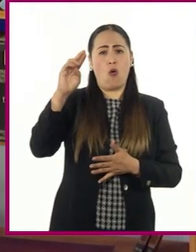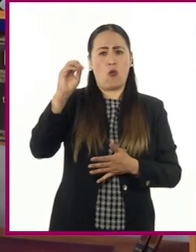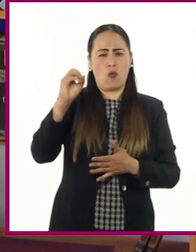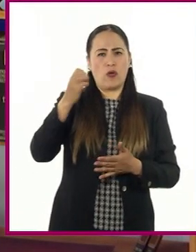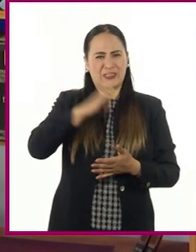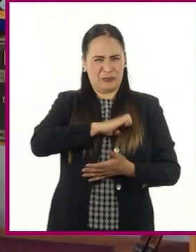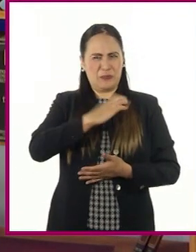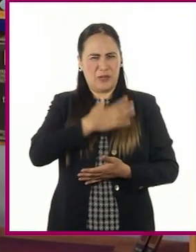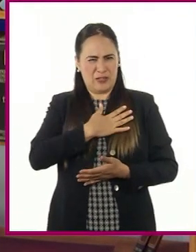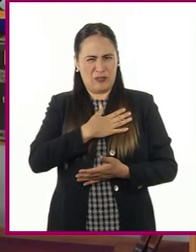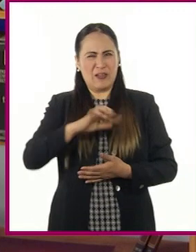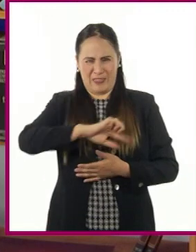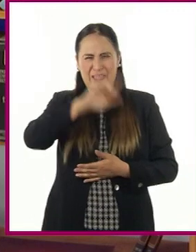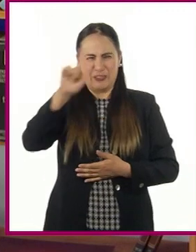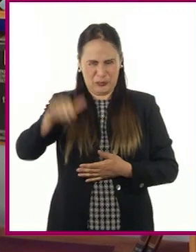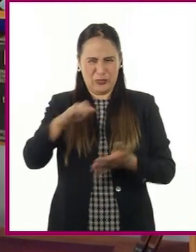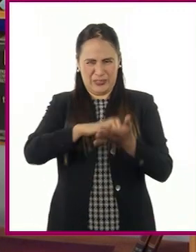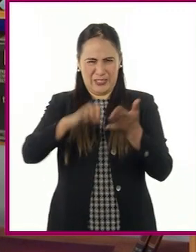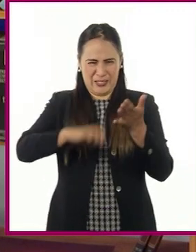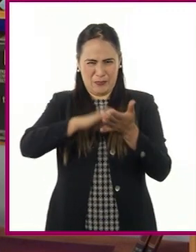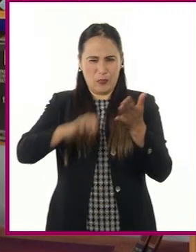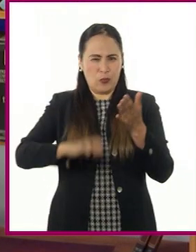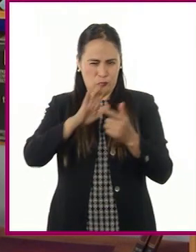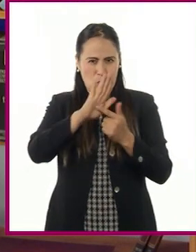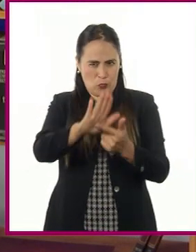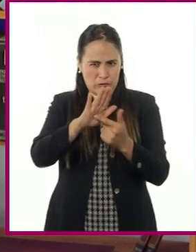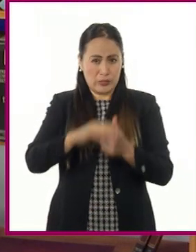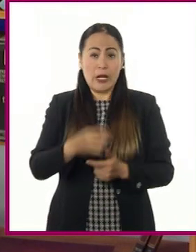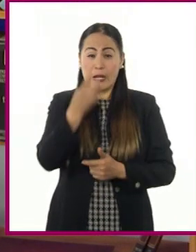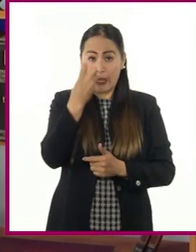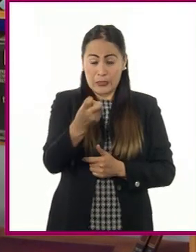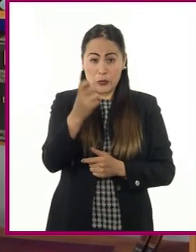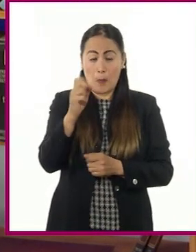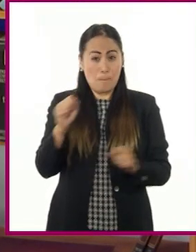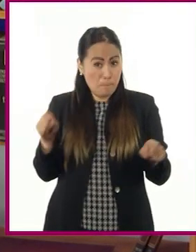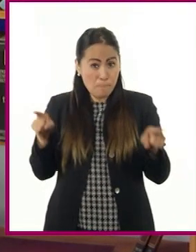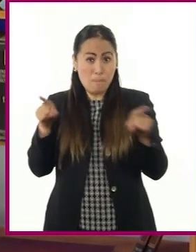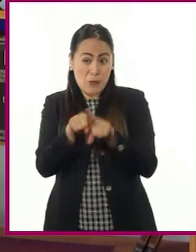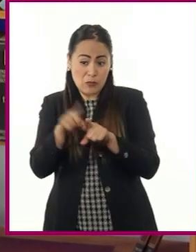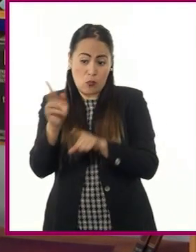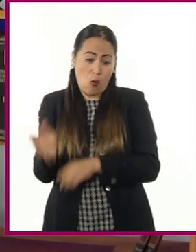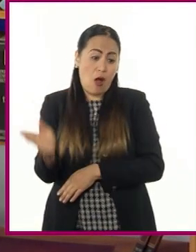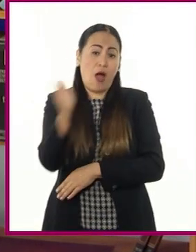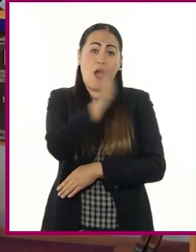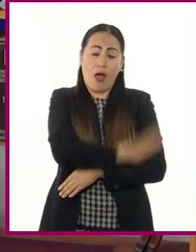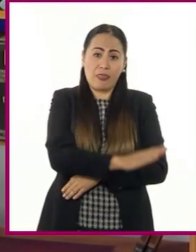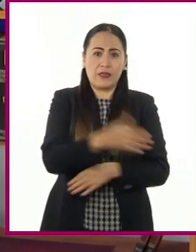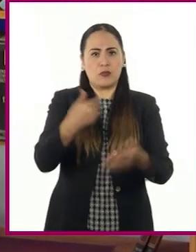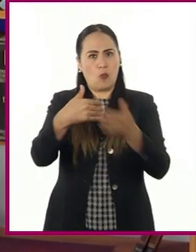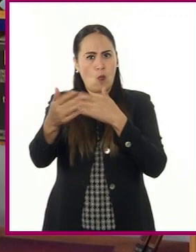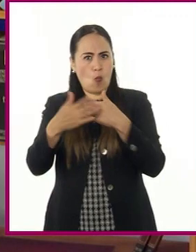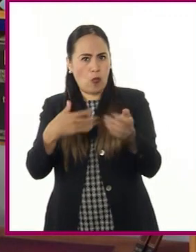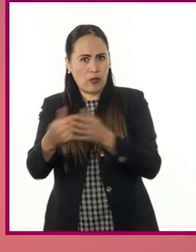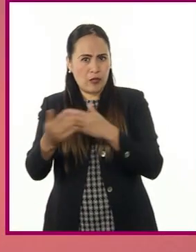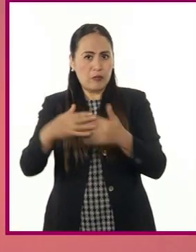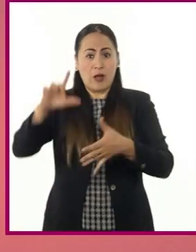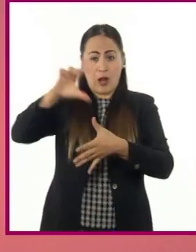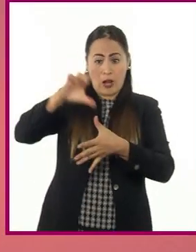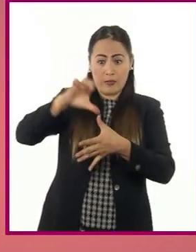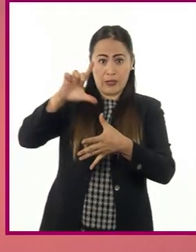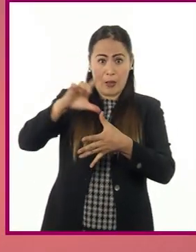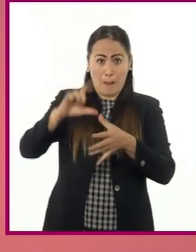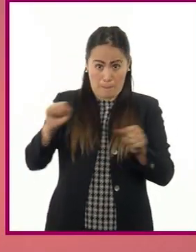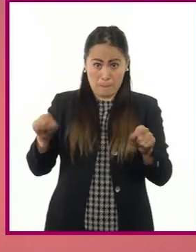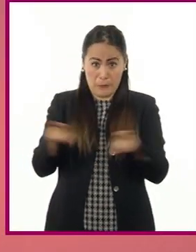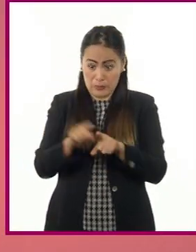cual veremos ejemplos en un momento más, no se parecerá a un poema del modernismo latinoamericano.